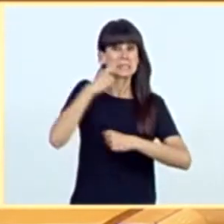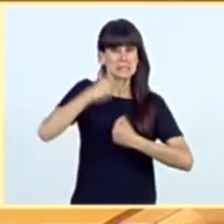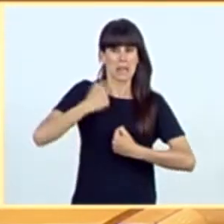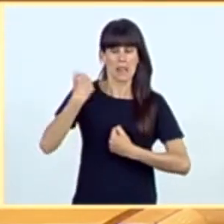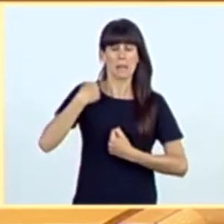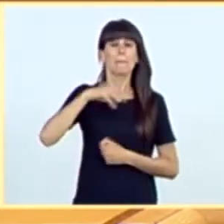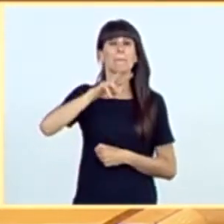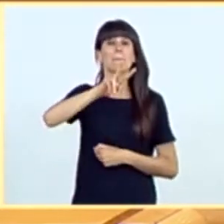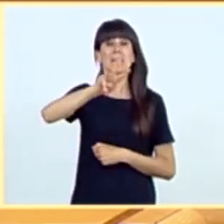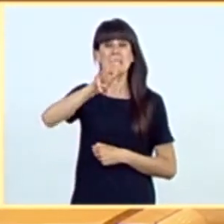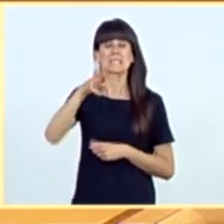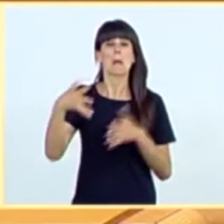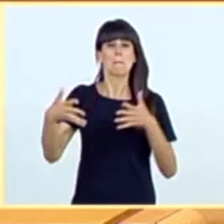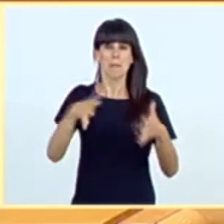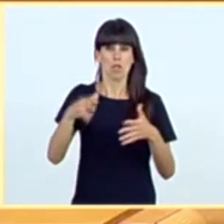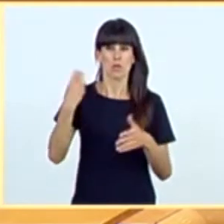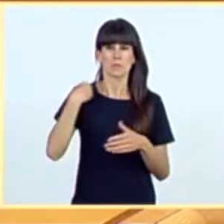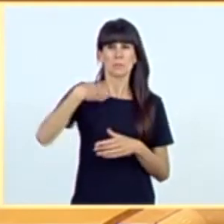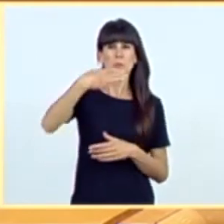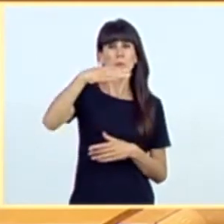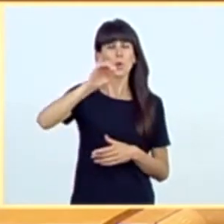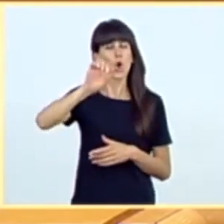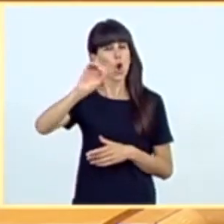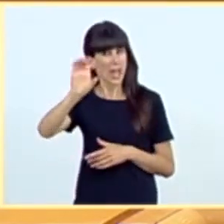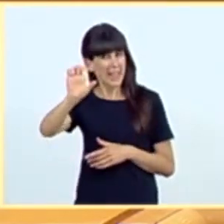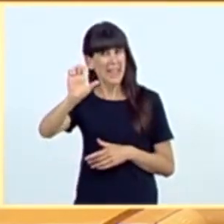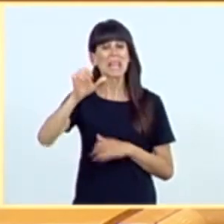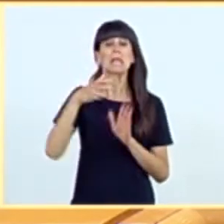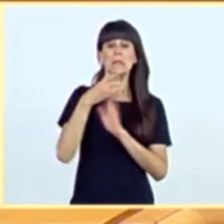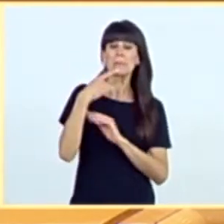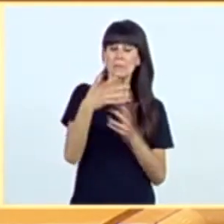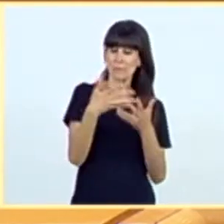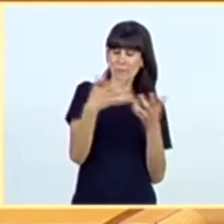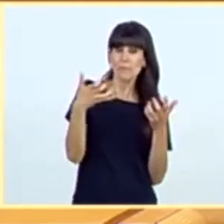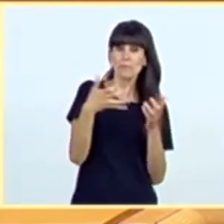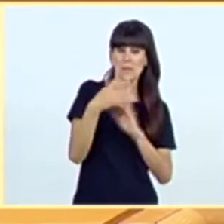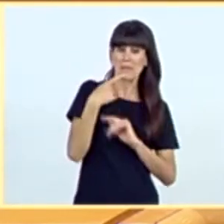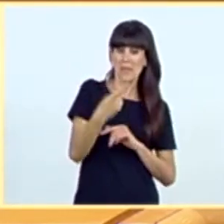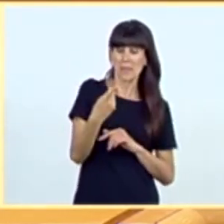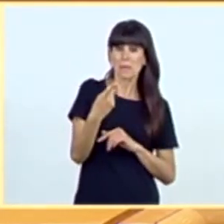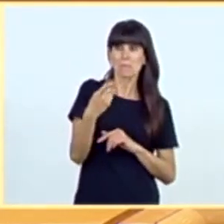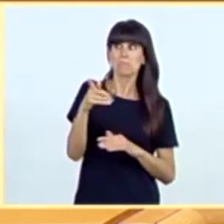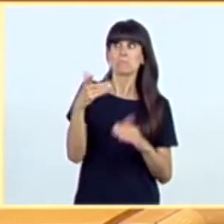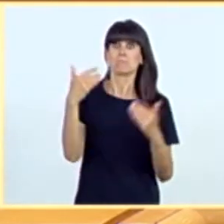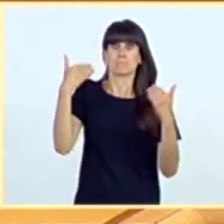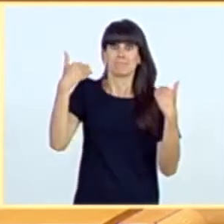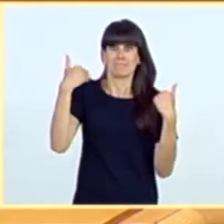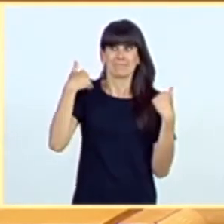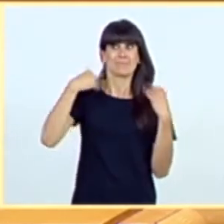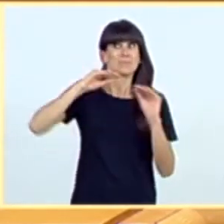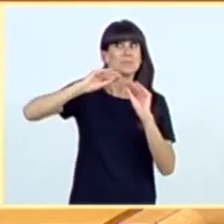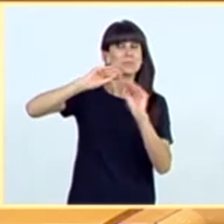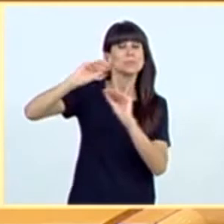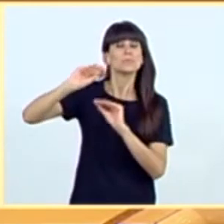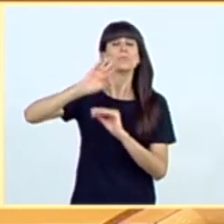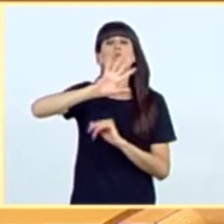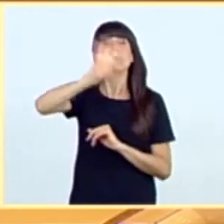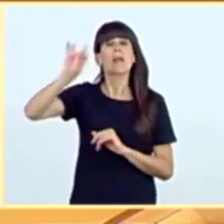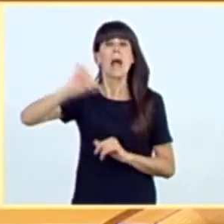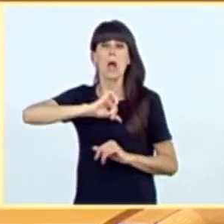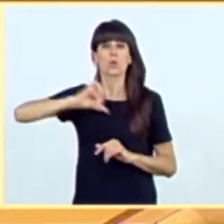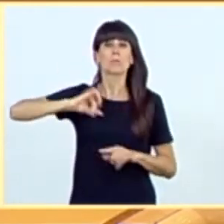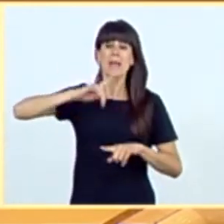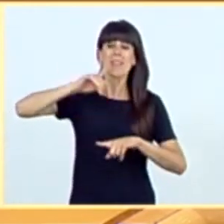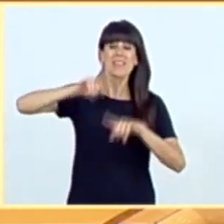marzo, publicada en el Boletín Oficial del Estado. Se faculta a la autoridad competente de la comunidad autónoma, en función de la